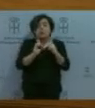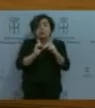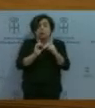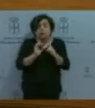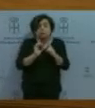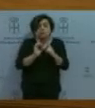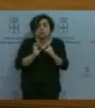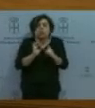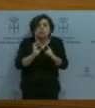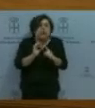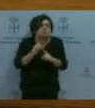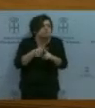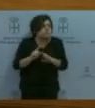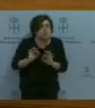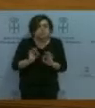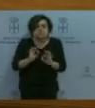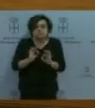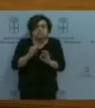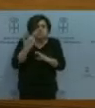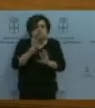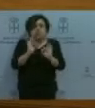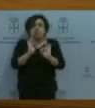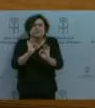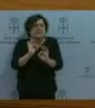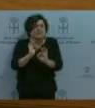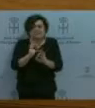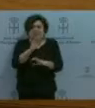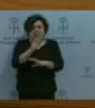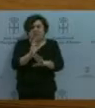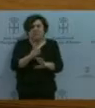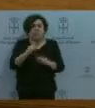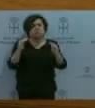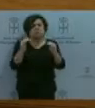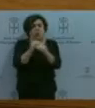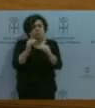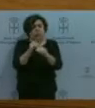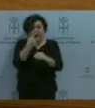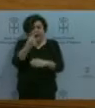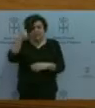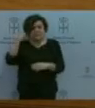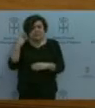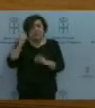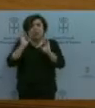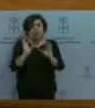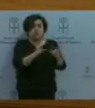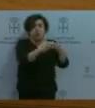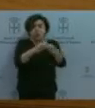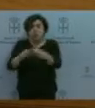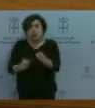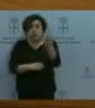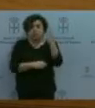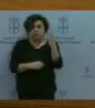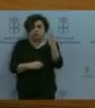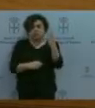lamentable, lo que había ocurrido en octubre del año pasado, cuando tres grupos parlamentarios, o la exagerada y desafortunada, yo